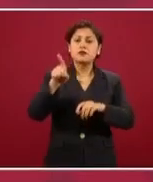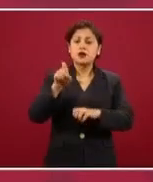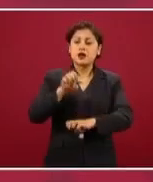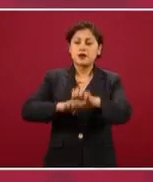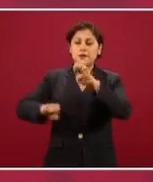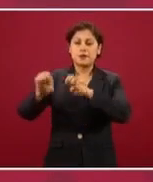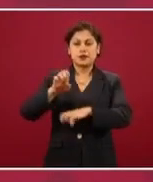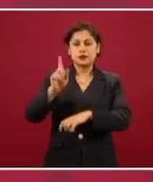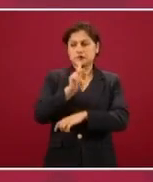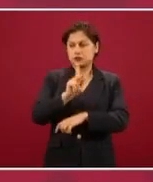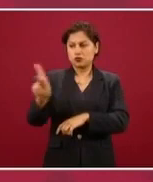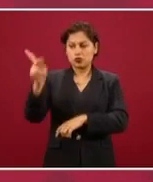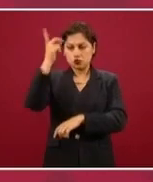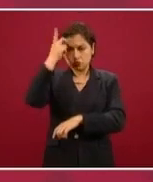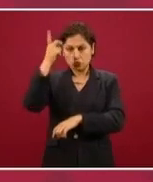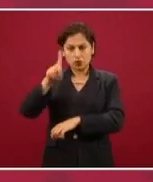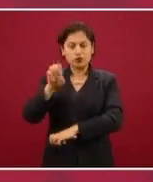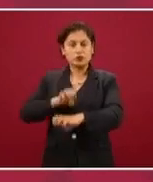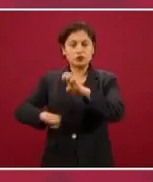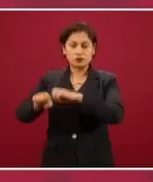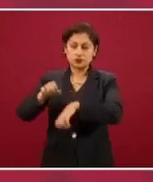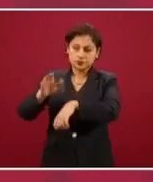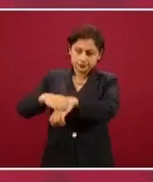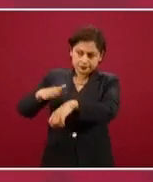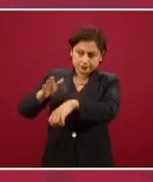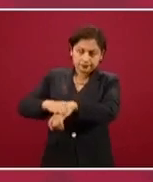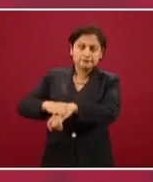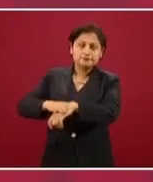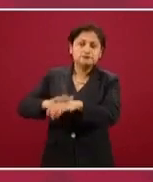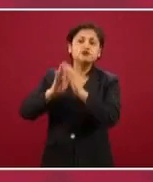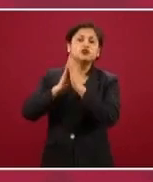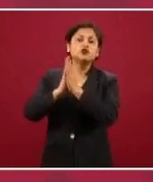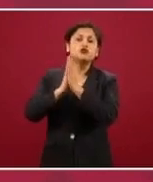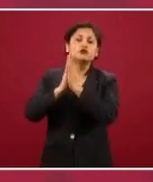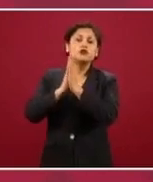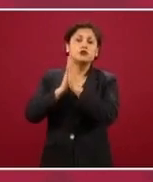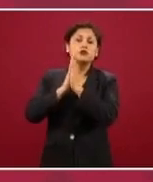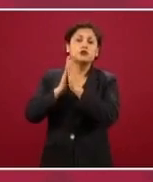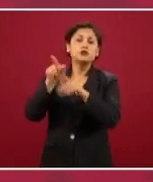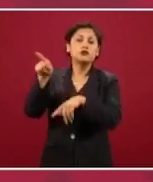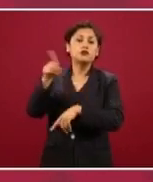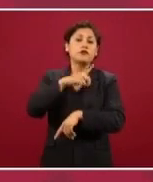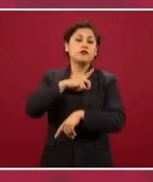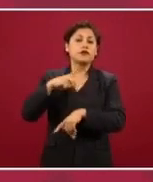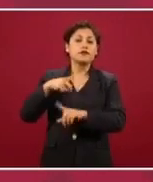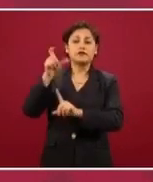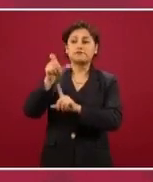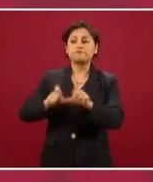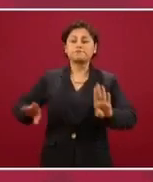general, que actúen también con ética.